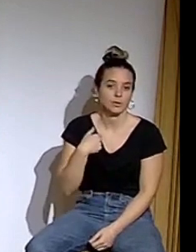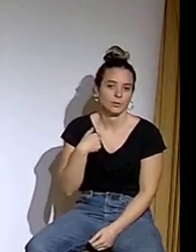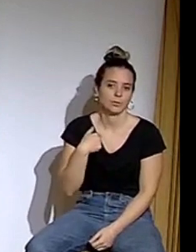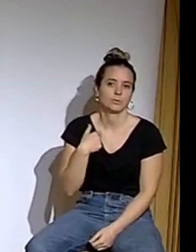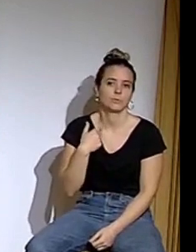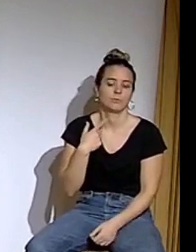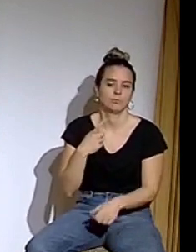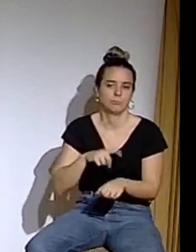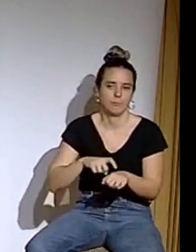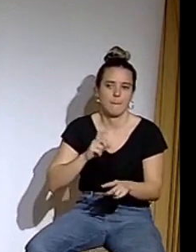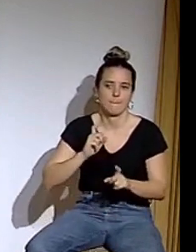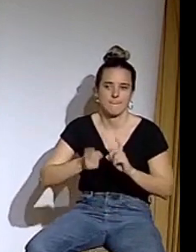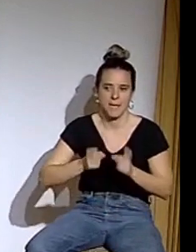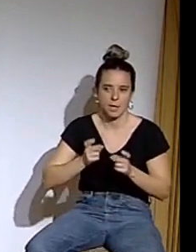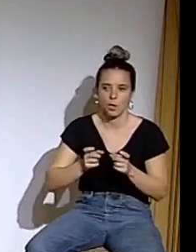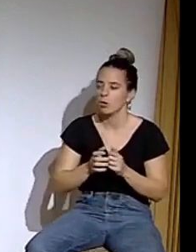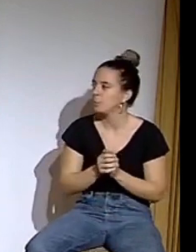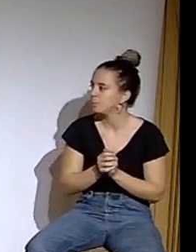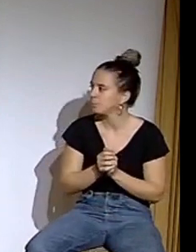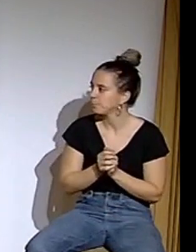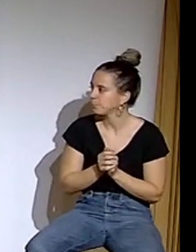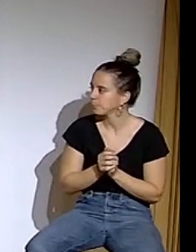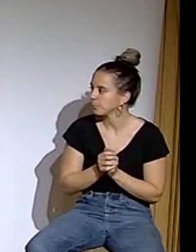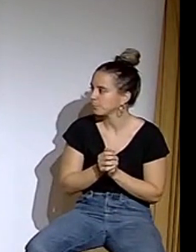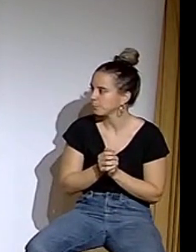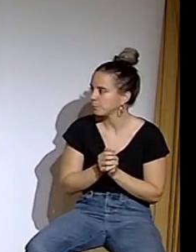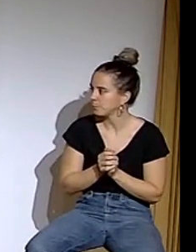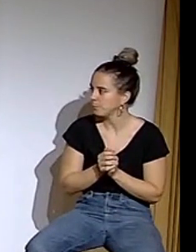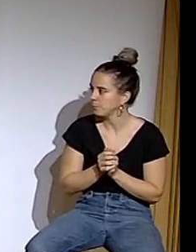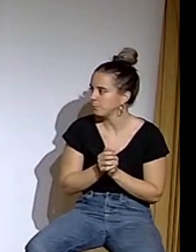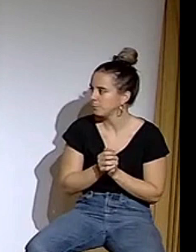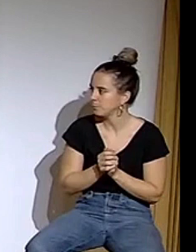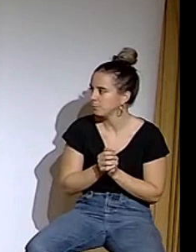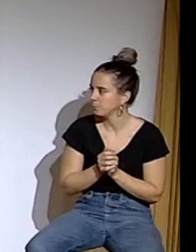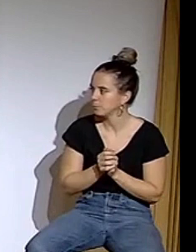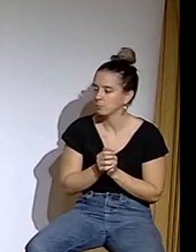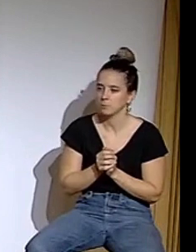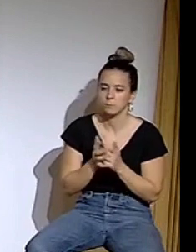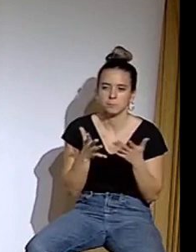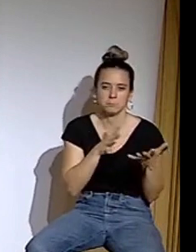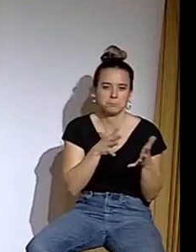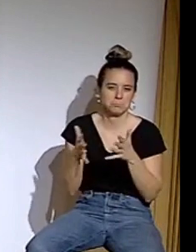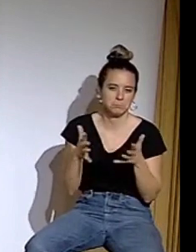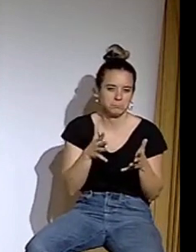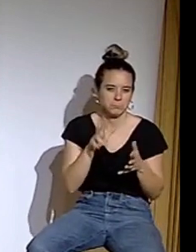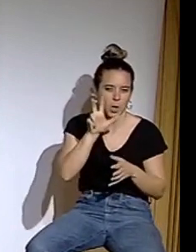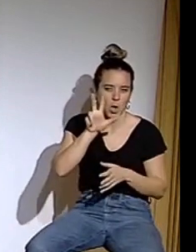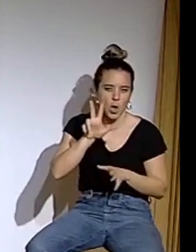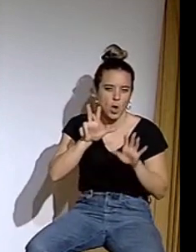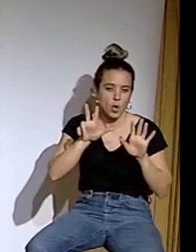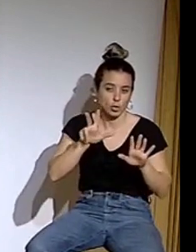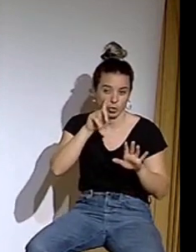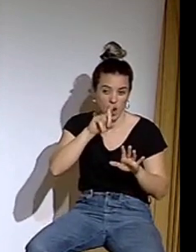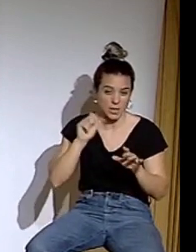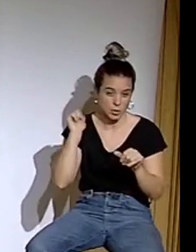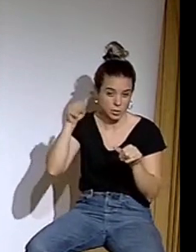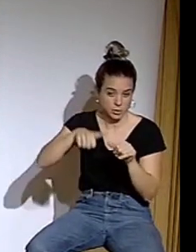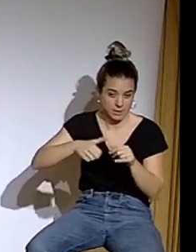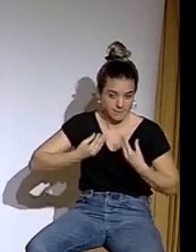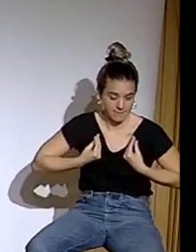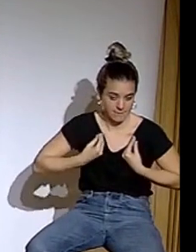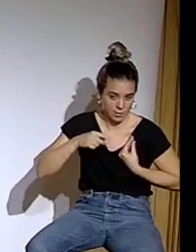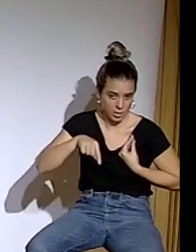soy Rafa ju tengo aproximadamente 8 años ya viviendo aquí en la ciudad